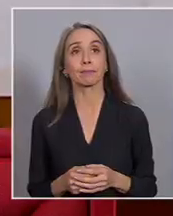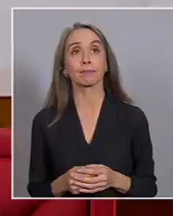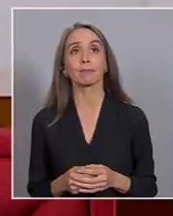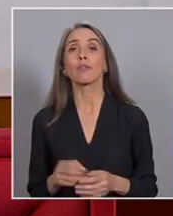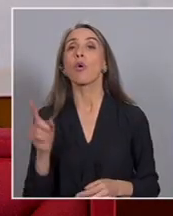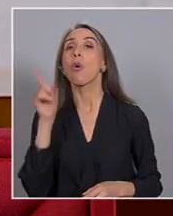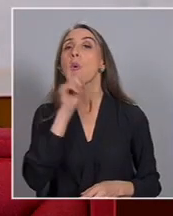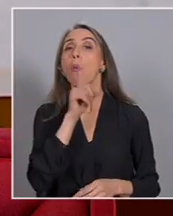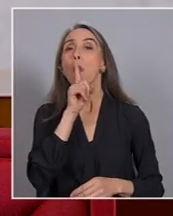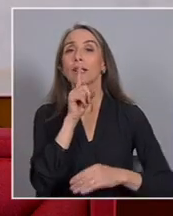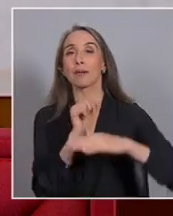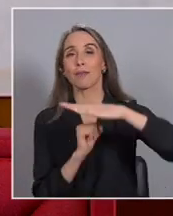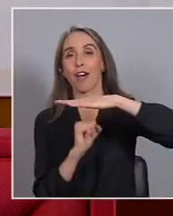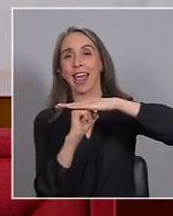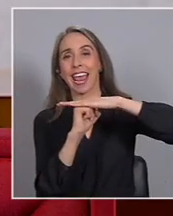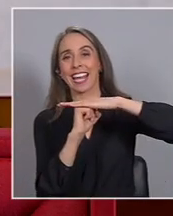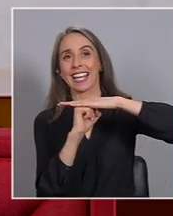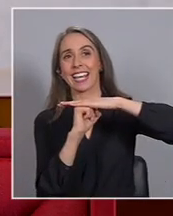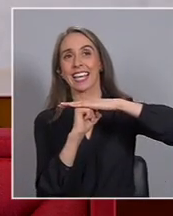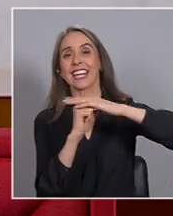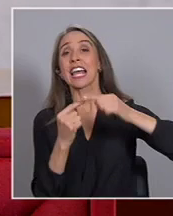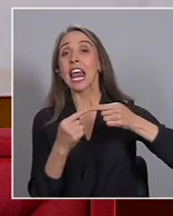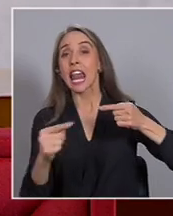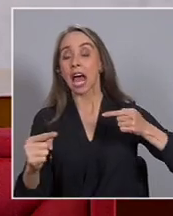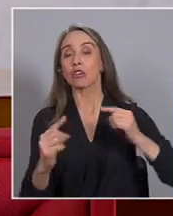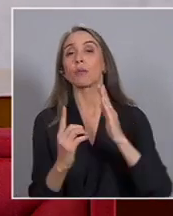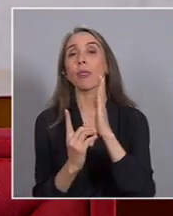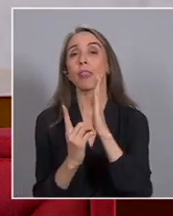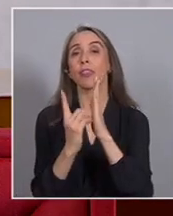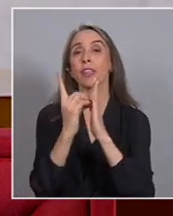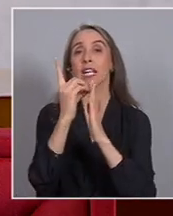al último eje largo de desarrollo sostenible.